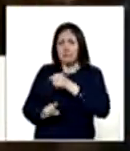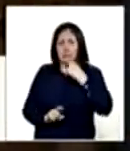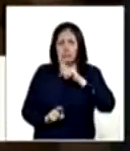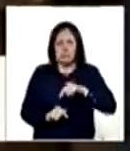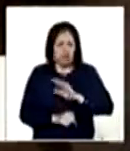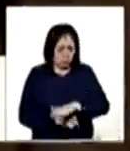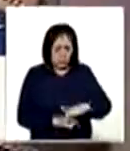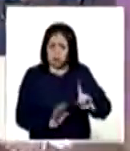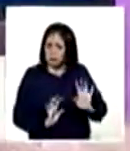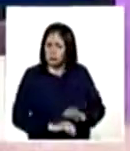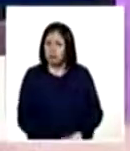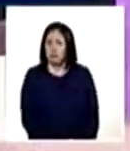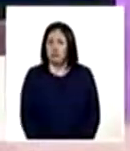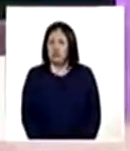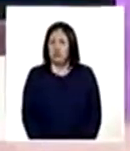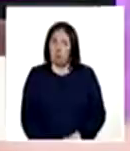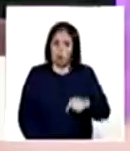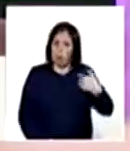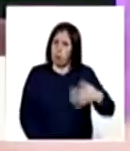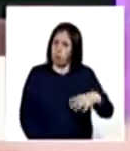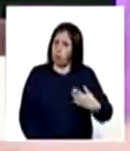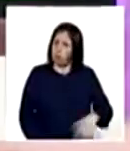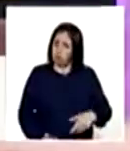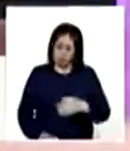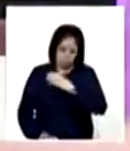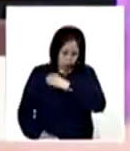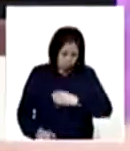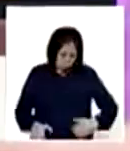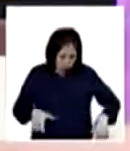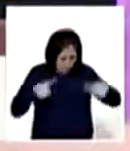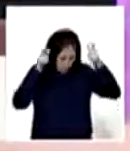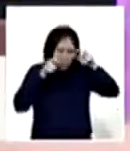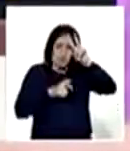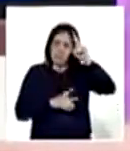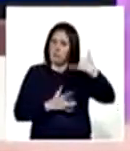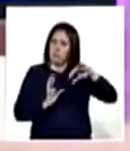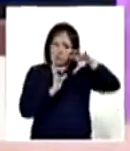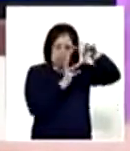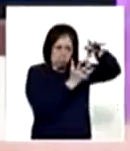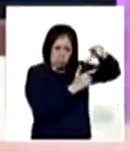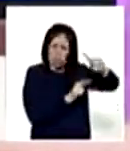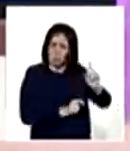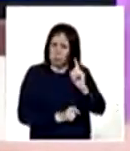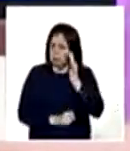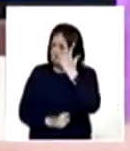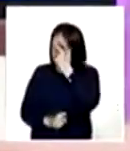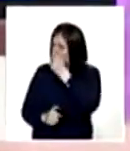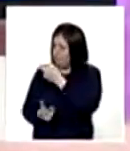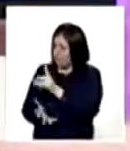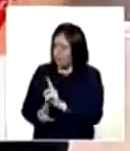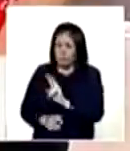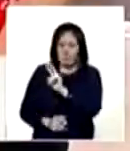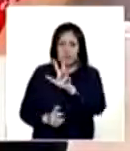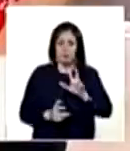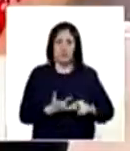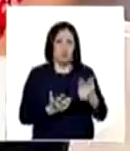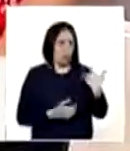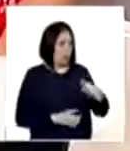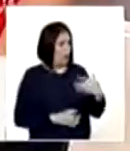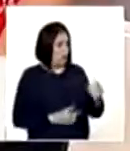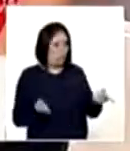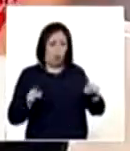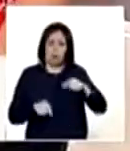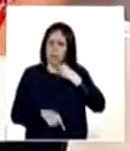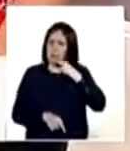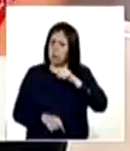los niños. El certamen Miss Perú le está dando la vuelta al mundo y no precisamente por la exaltación de la belleza a las 23 candidatas. En el momento en que las aspirantes